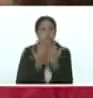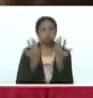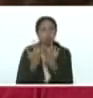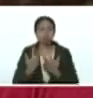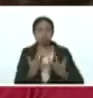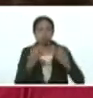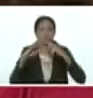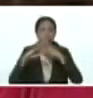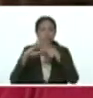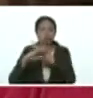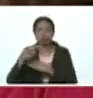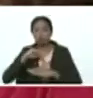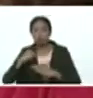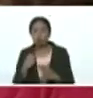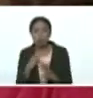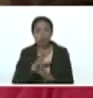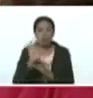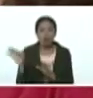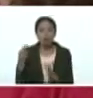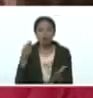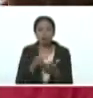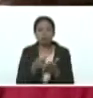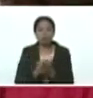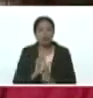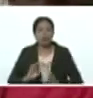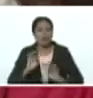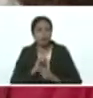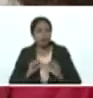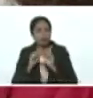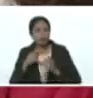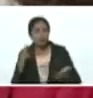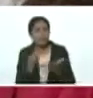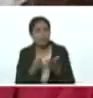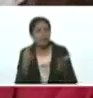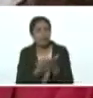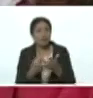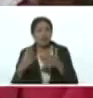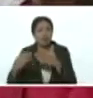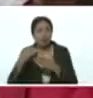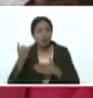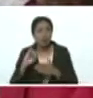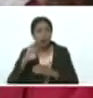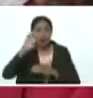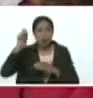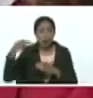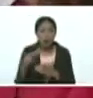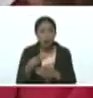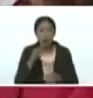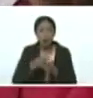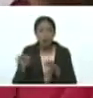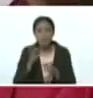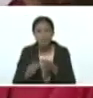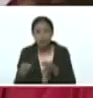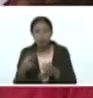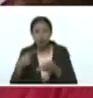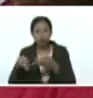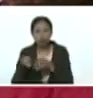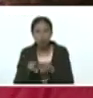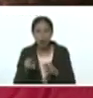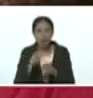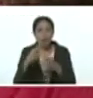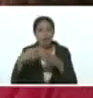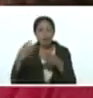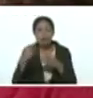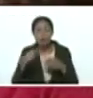y sanciones, no hemos dejado de invertir los dólares que tenemos, los euros, los petros, los yuanes, en